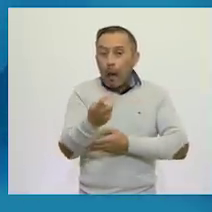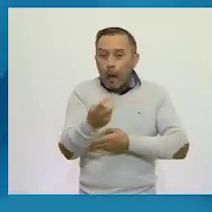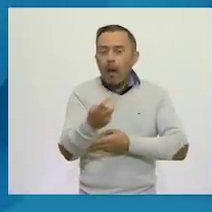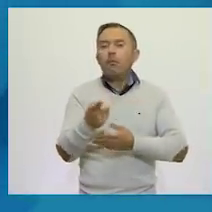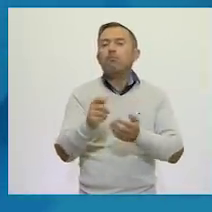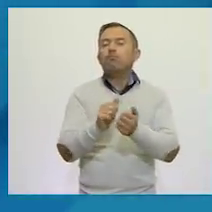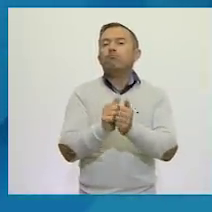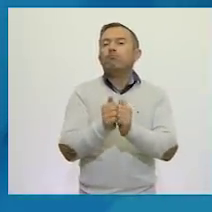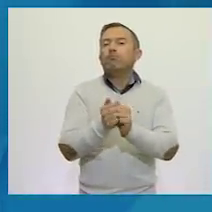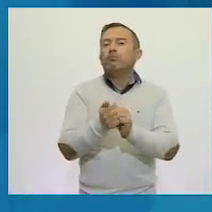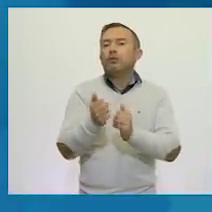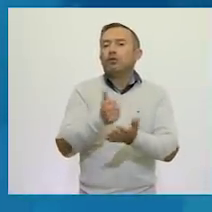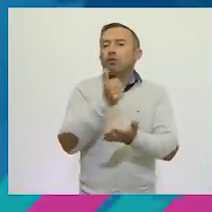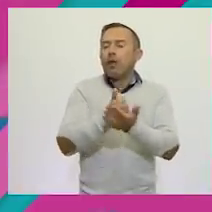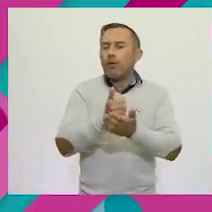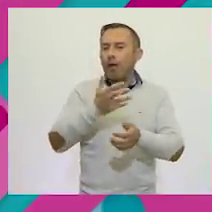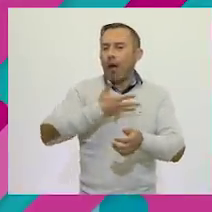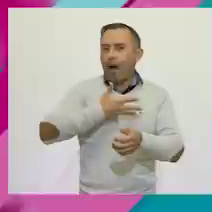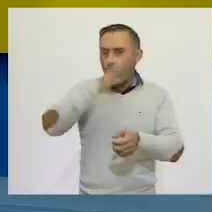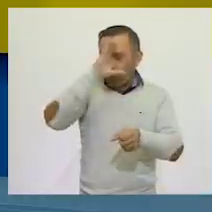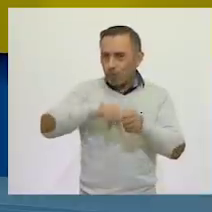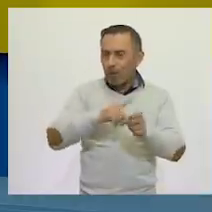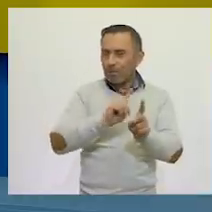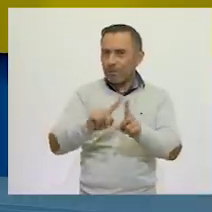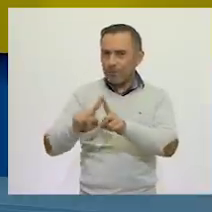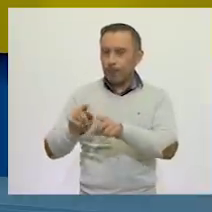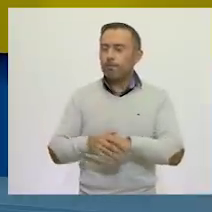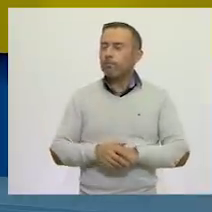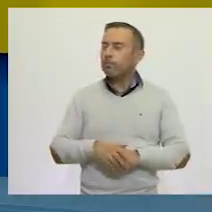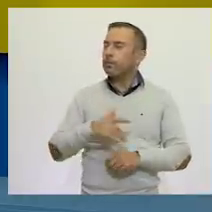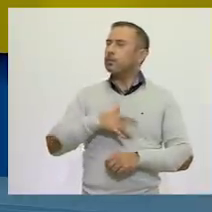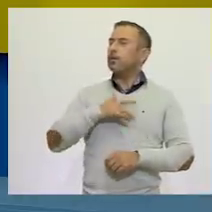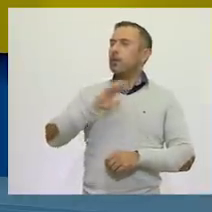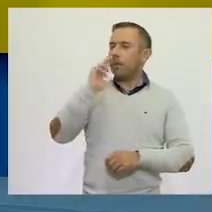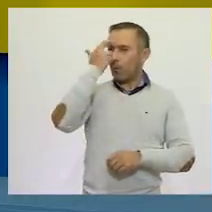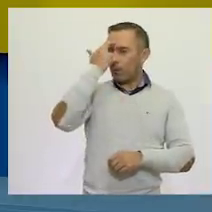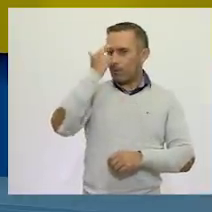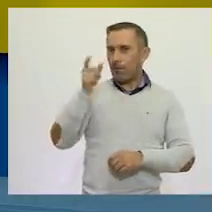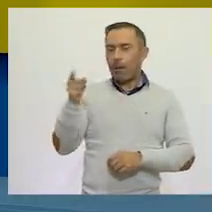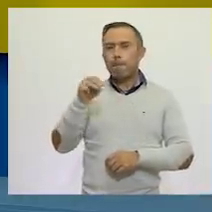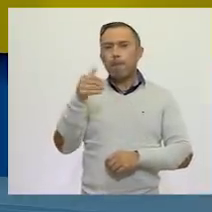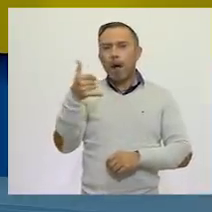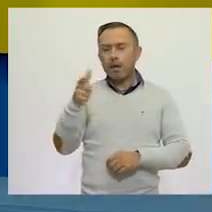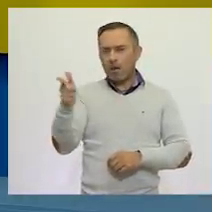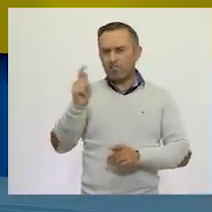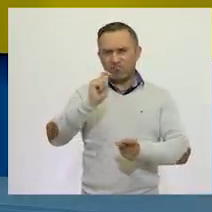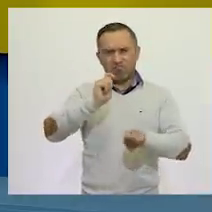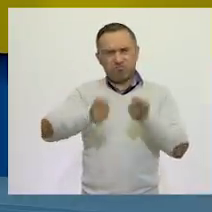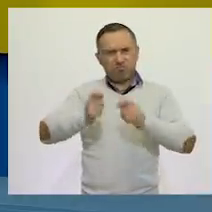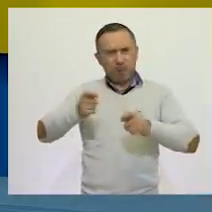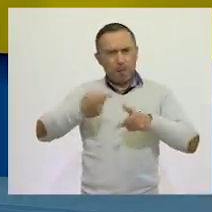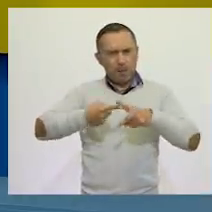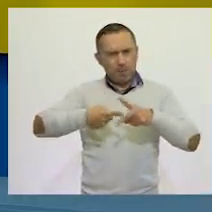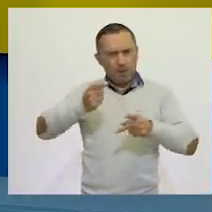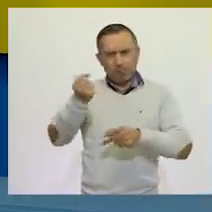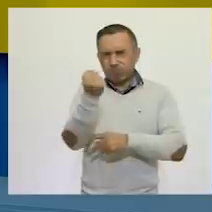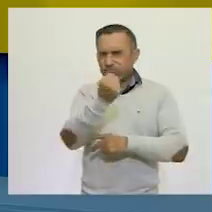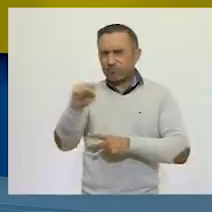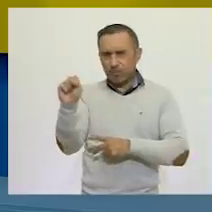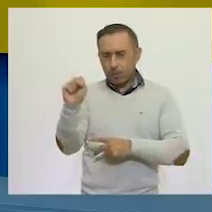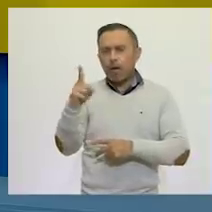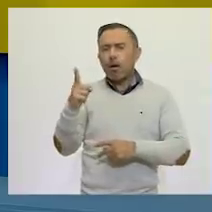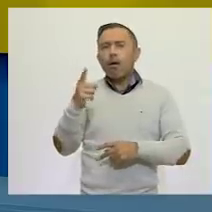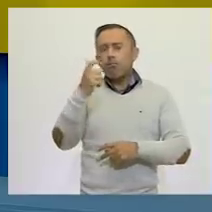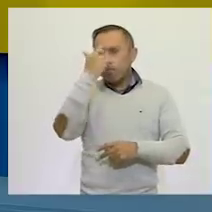diversidad cultural. Recuerdo que los mayas eran excelentes matemáticos y desarrollaron de manera increíble